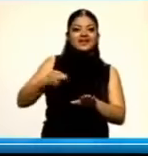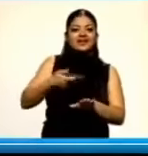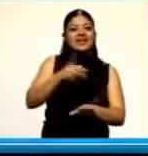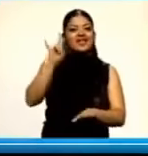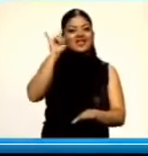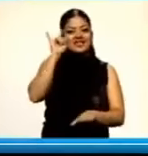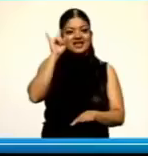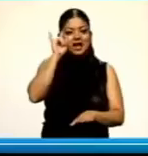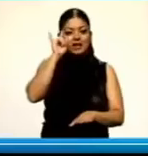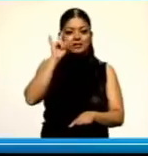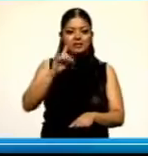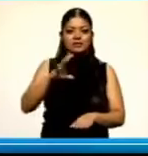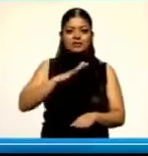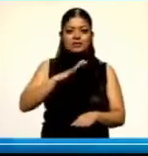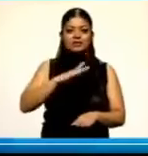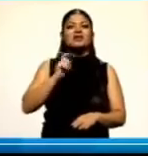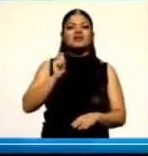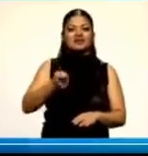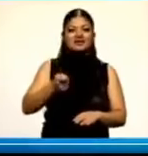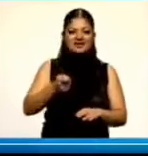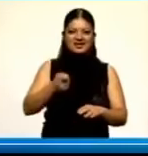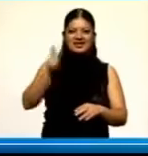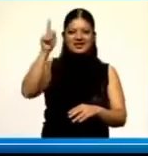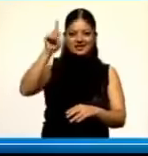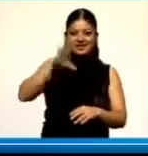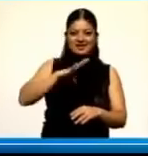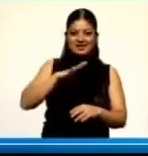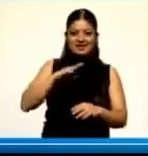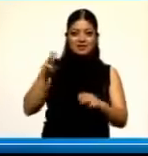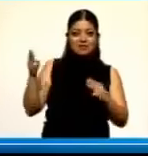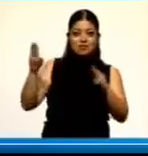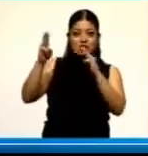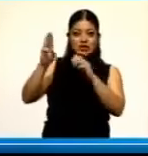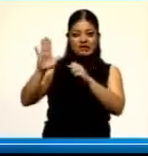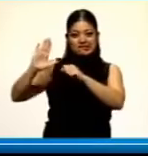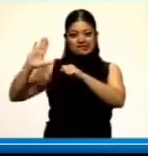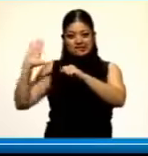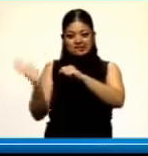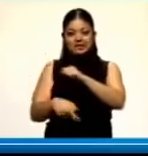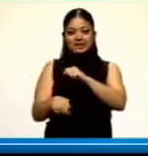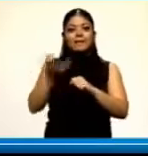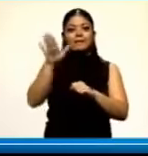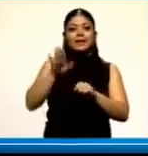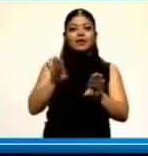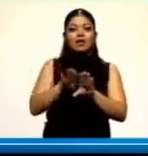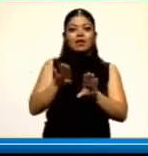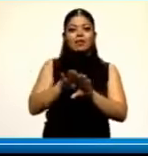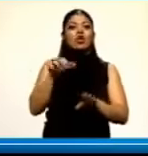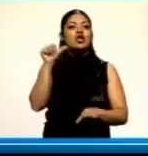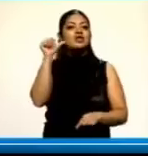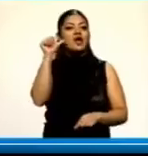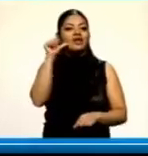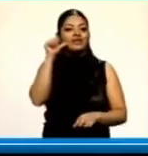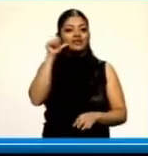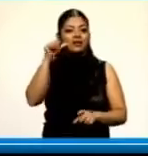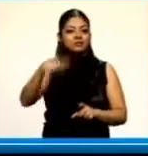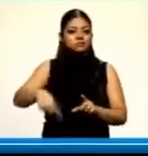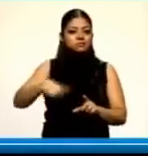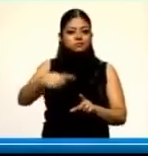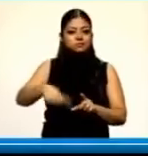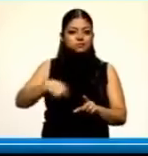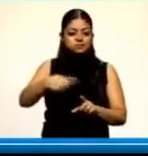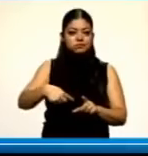Son unas raíces que se dan en el cerro. Los corta uno como llanta. Sí, como llanta. Le saca